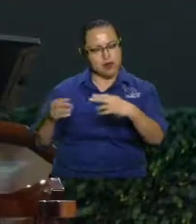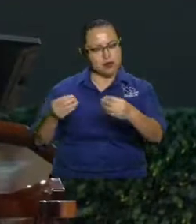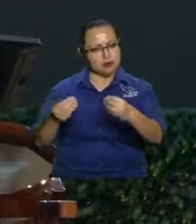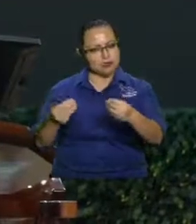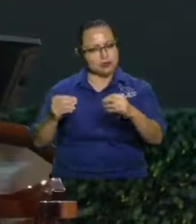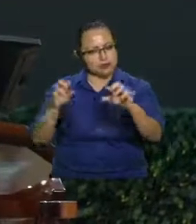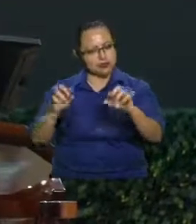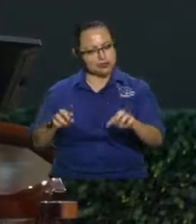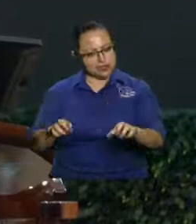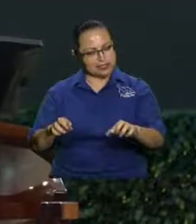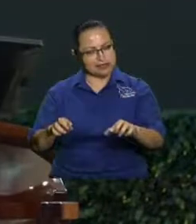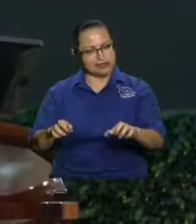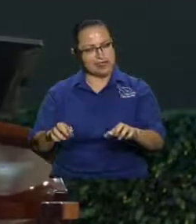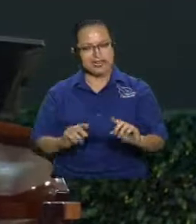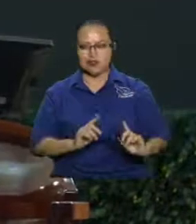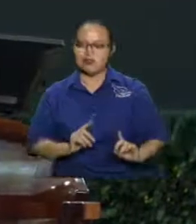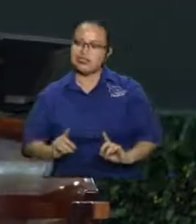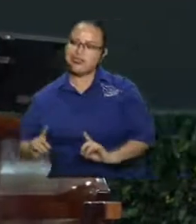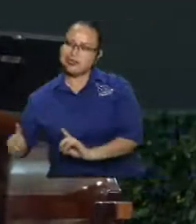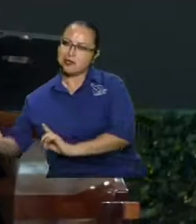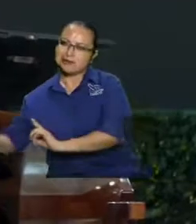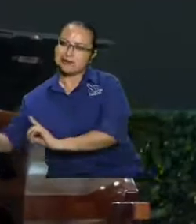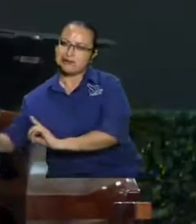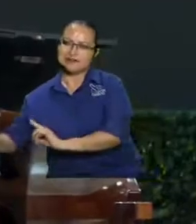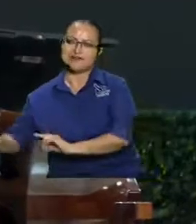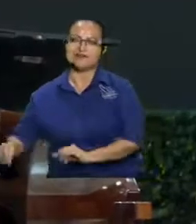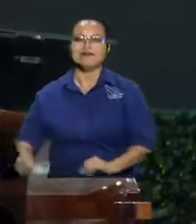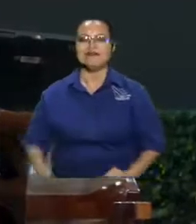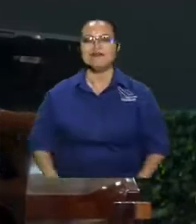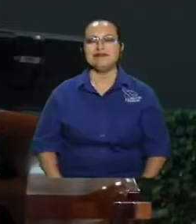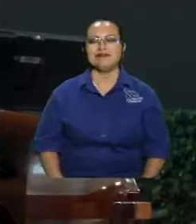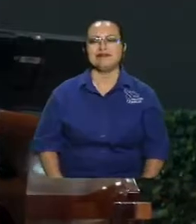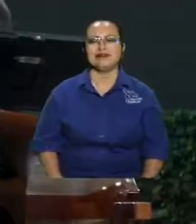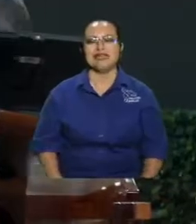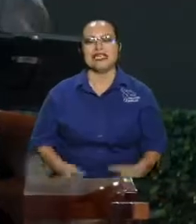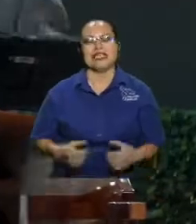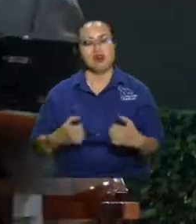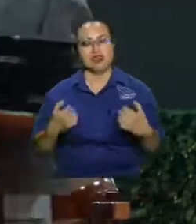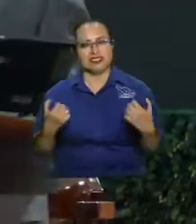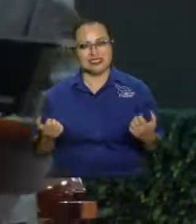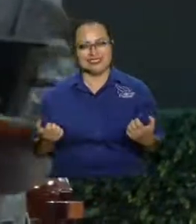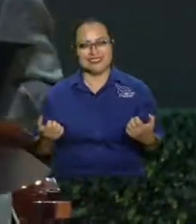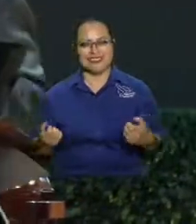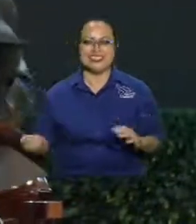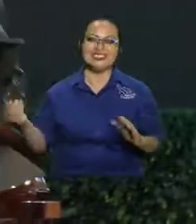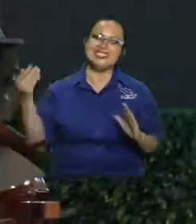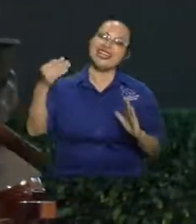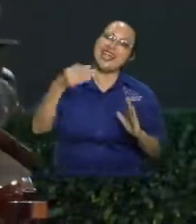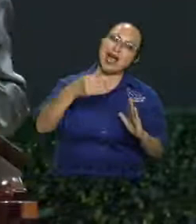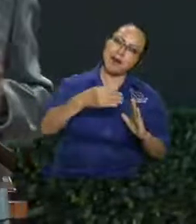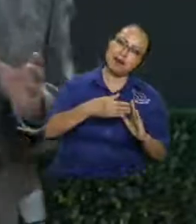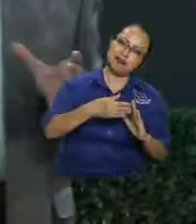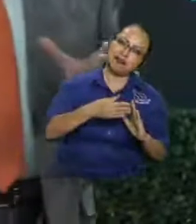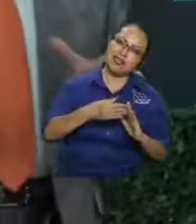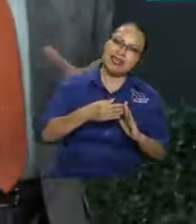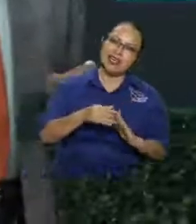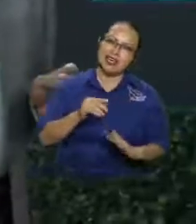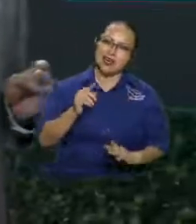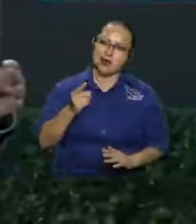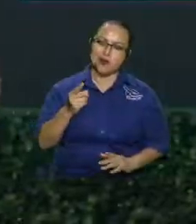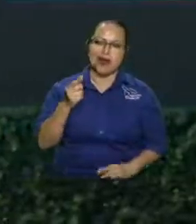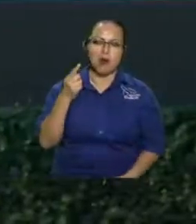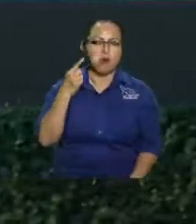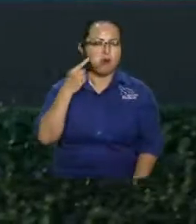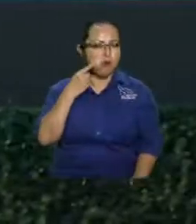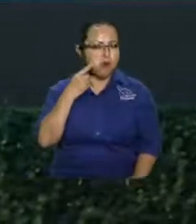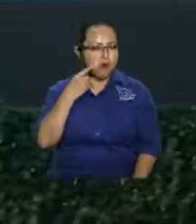gente. Como que nos siguieron la pista, nos dijeron, estos ya descubrieron dónde está el tesoro, ¿eh? Y entonces llegamos,